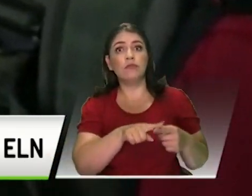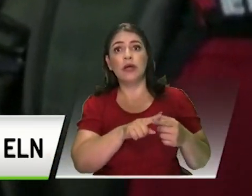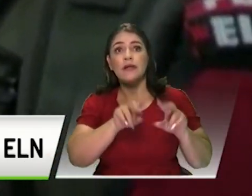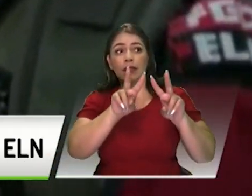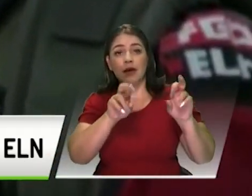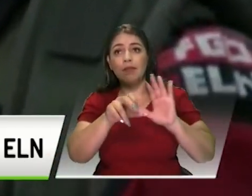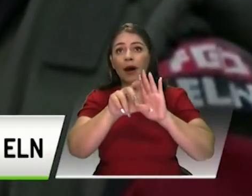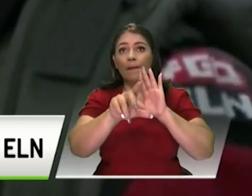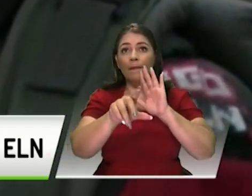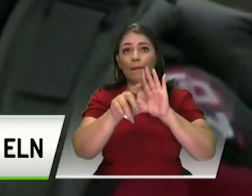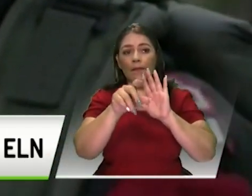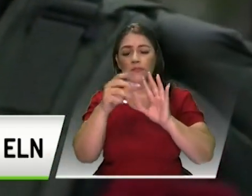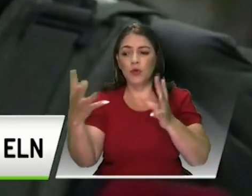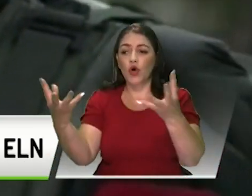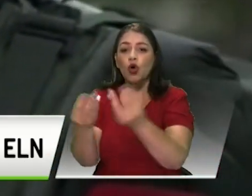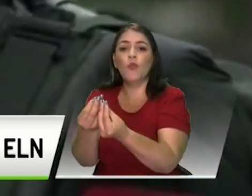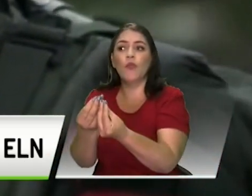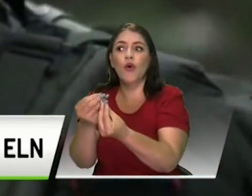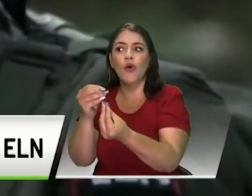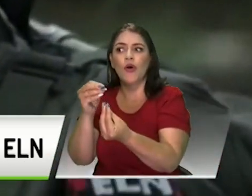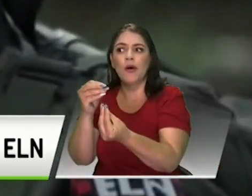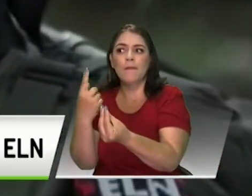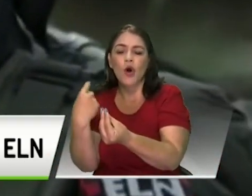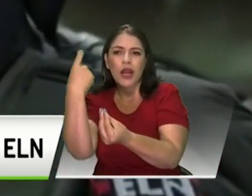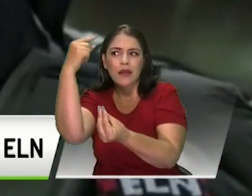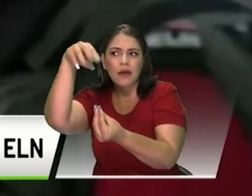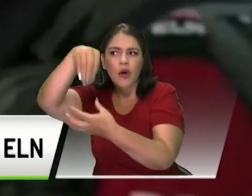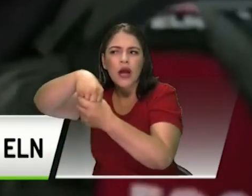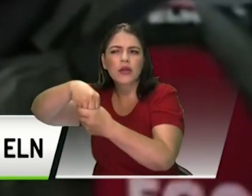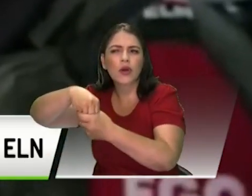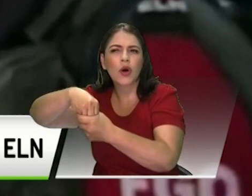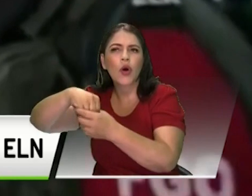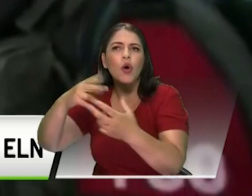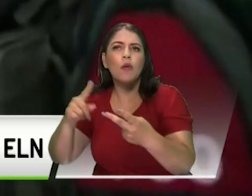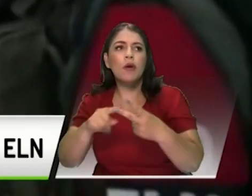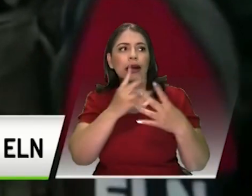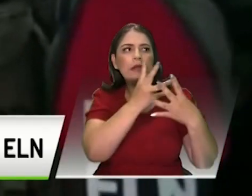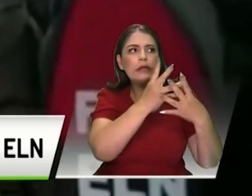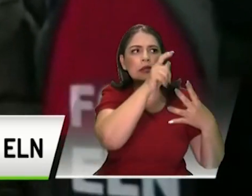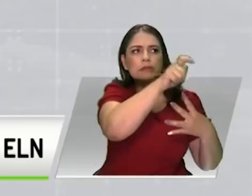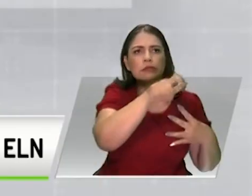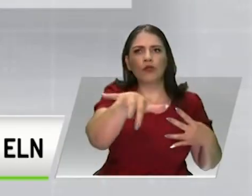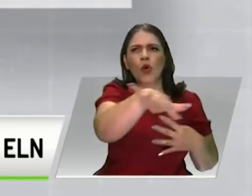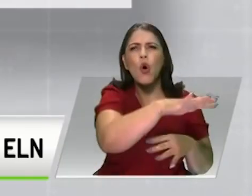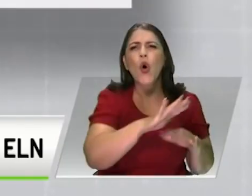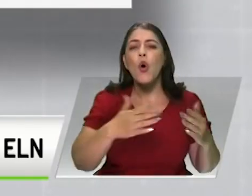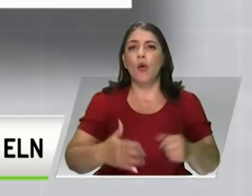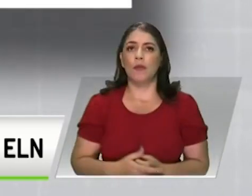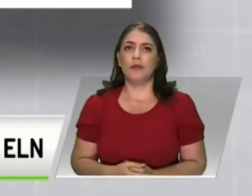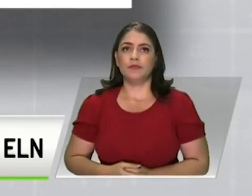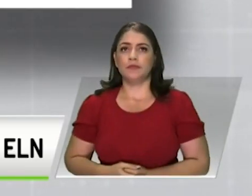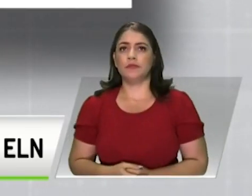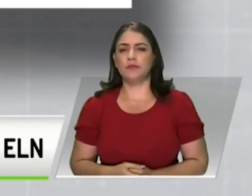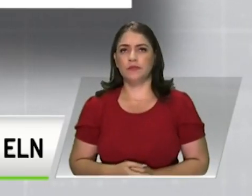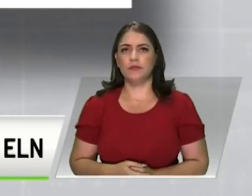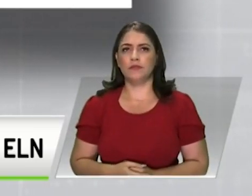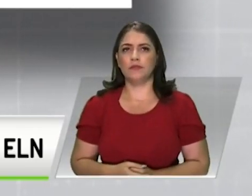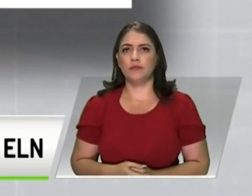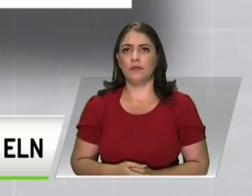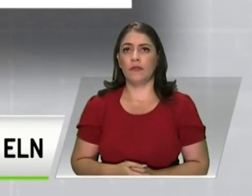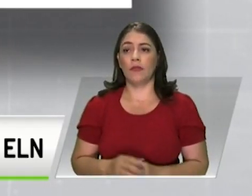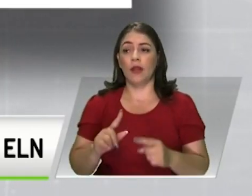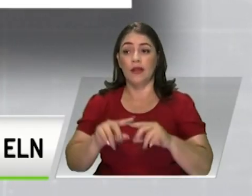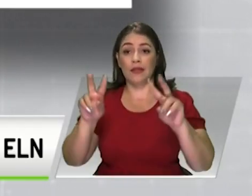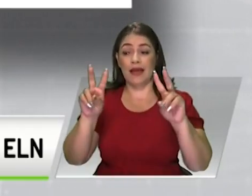político de esta guerrilla y las condiciones de Los Insurgentes detenidos en las cárceles del país la caracterización jurídico